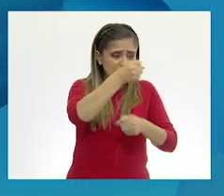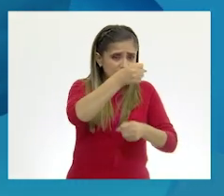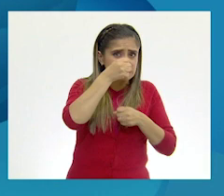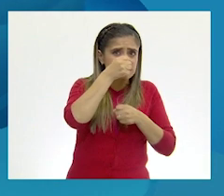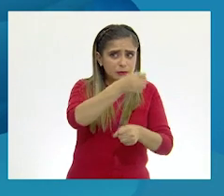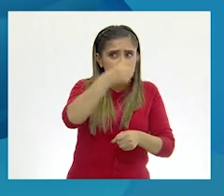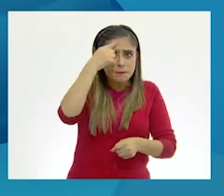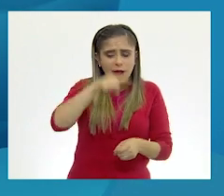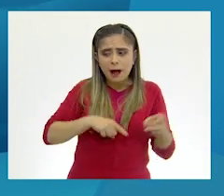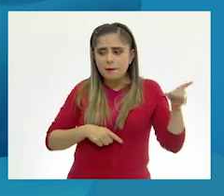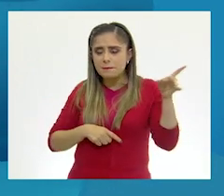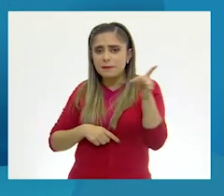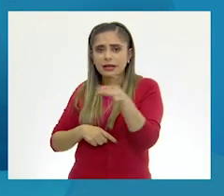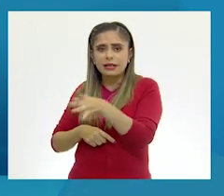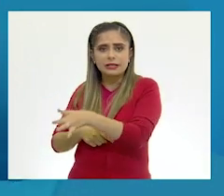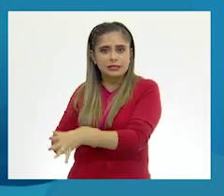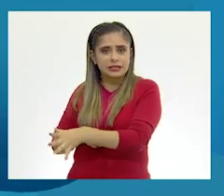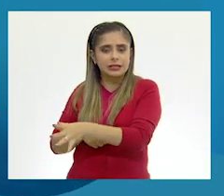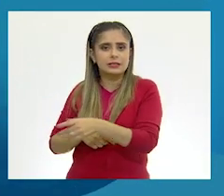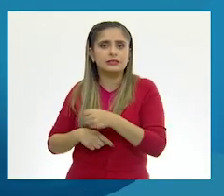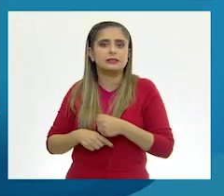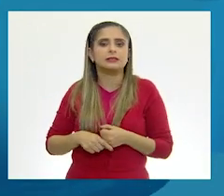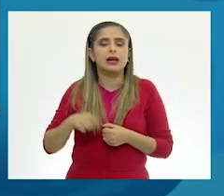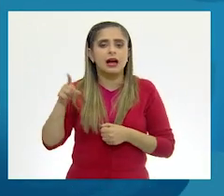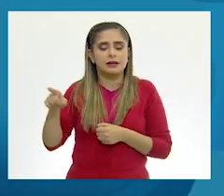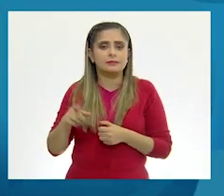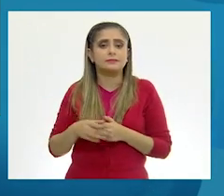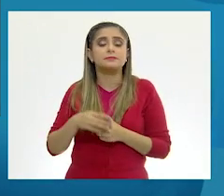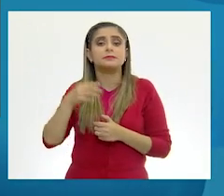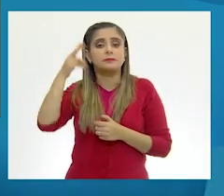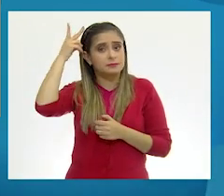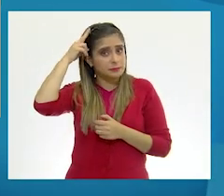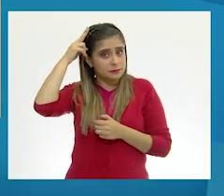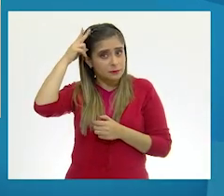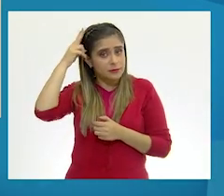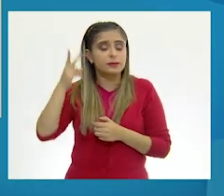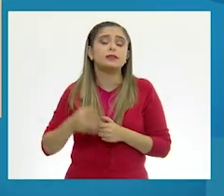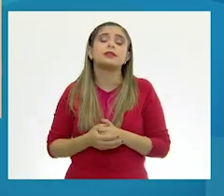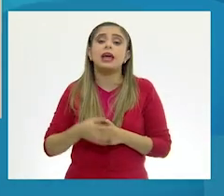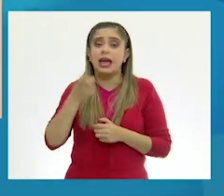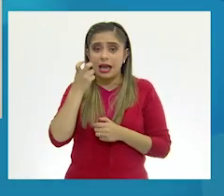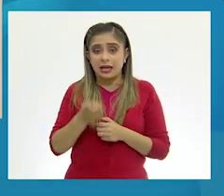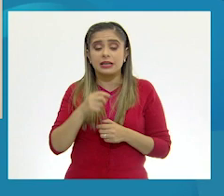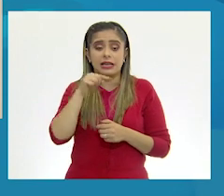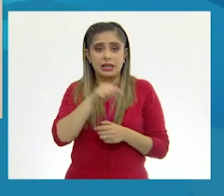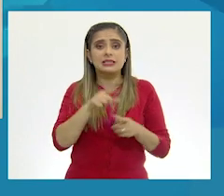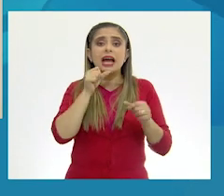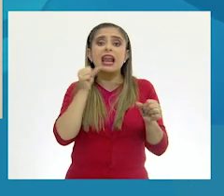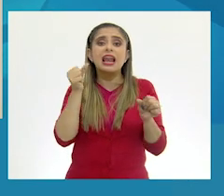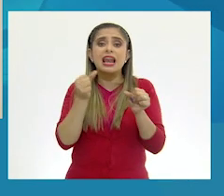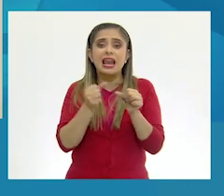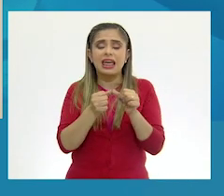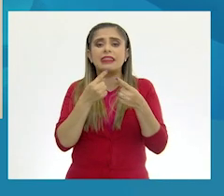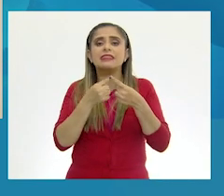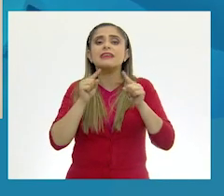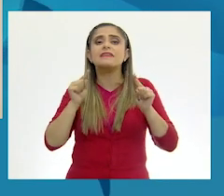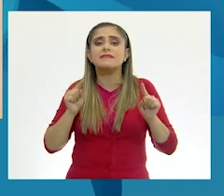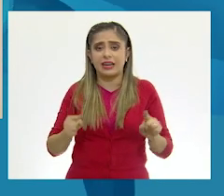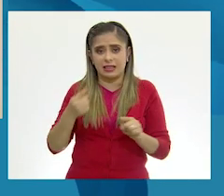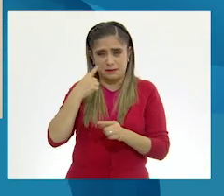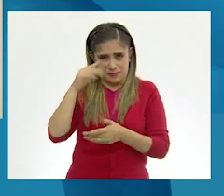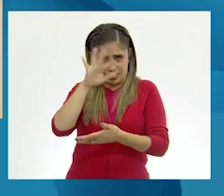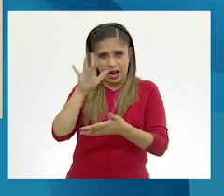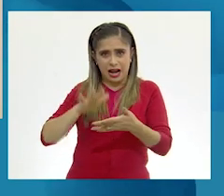los subtemas porque son frases cortas y tienen una tipografía, es decir, una letra diferente. ¿Sí se dan